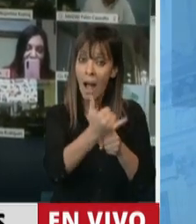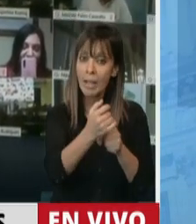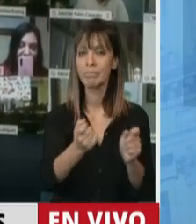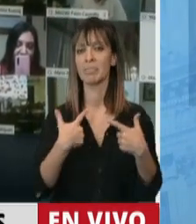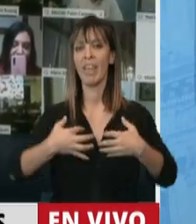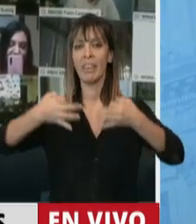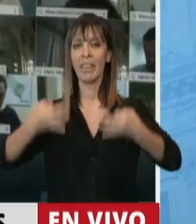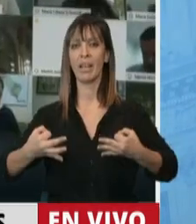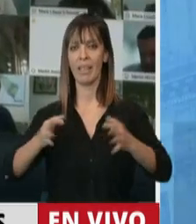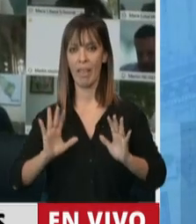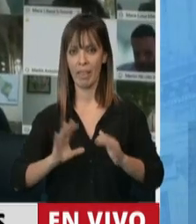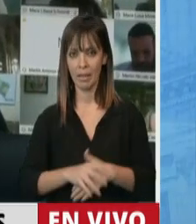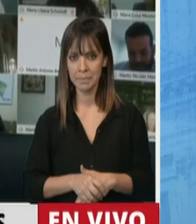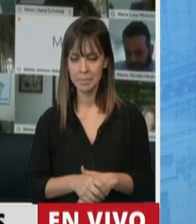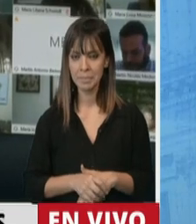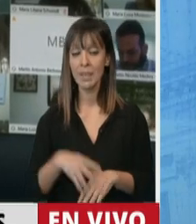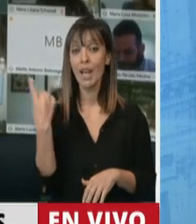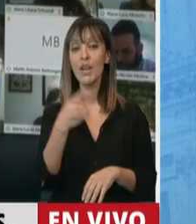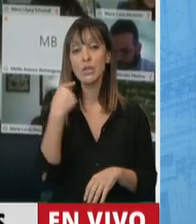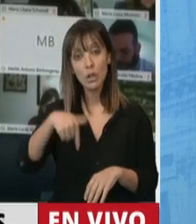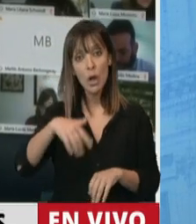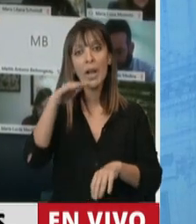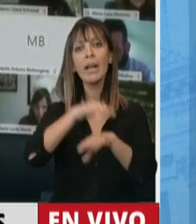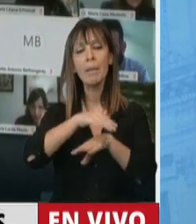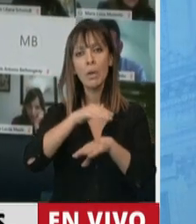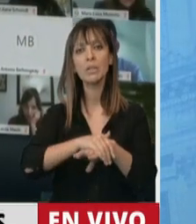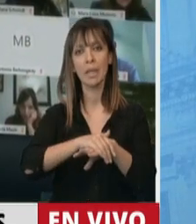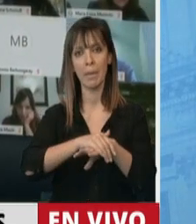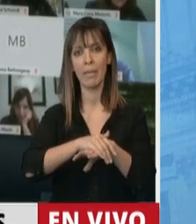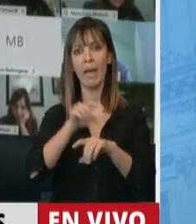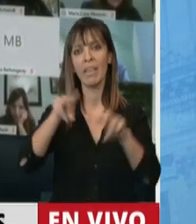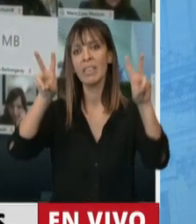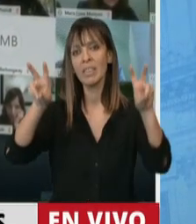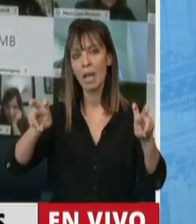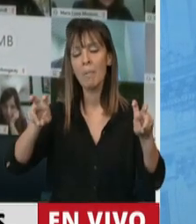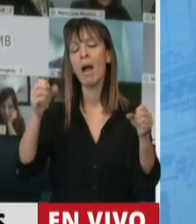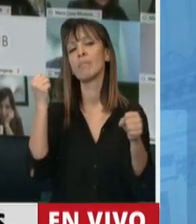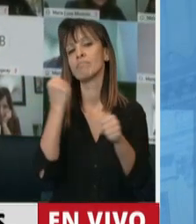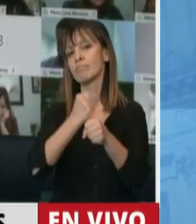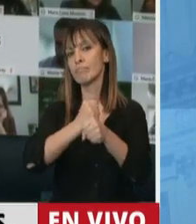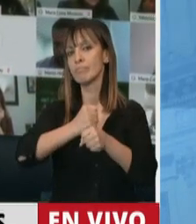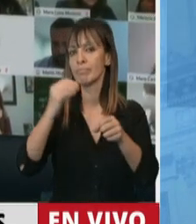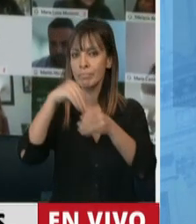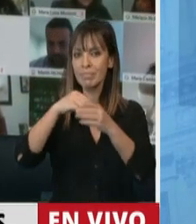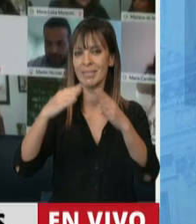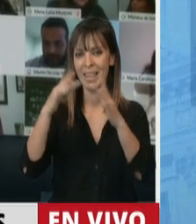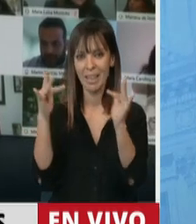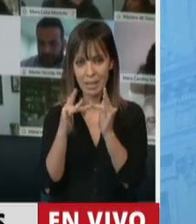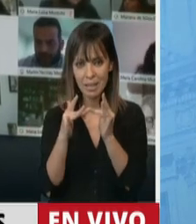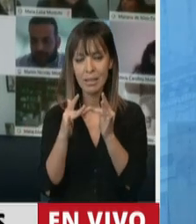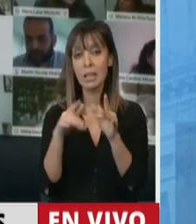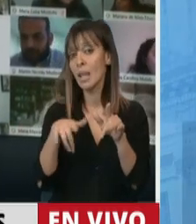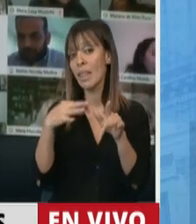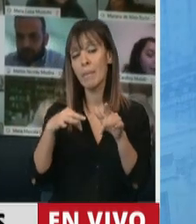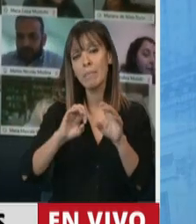nosotros tenemos hoy en nuestras manos el teletrabajo y lo tenemos que llevar de la mejor manera posible.